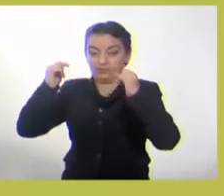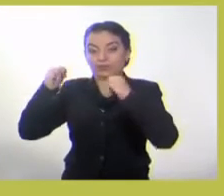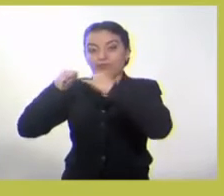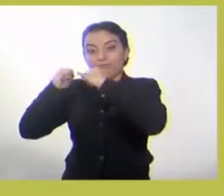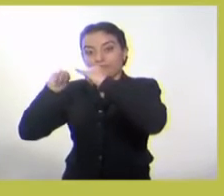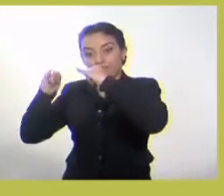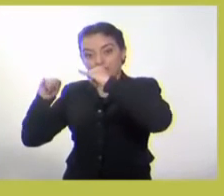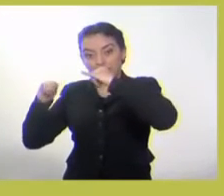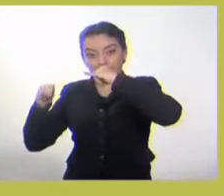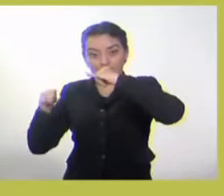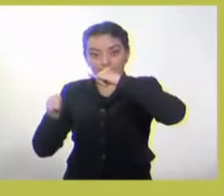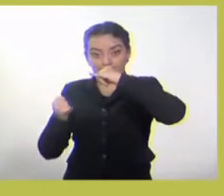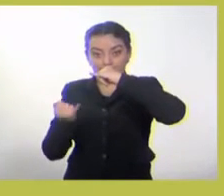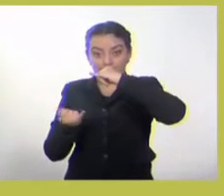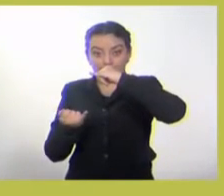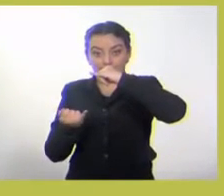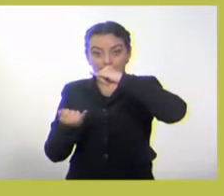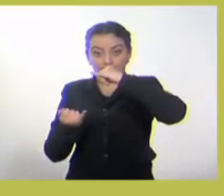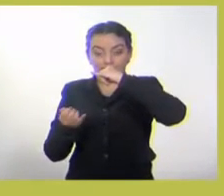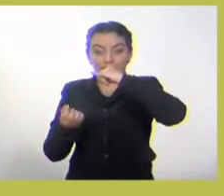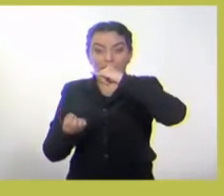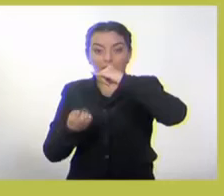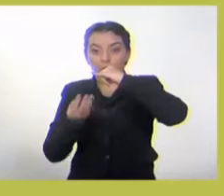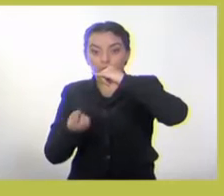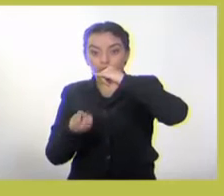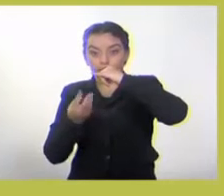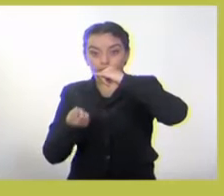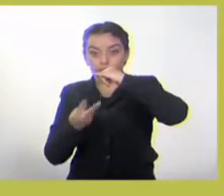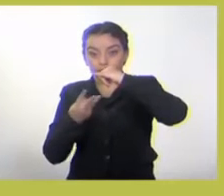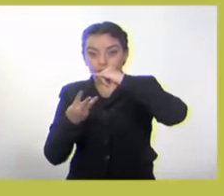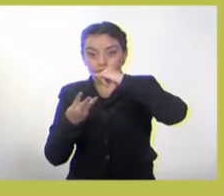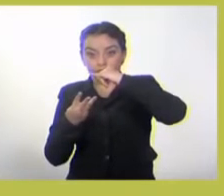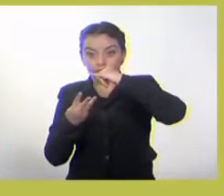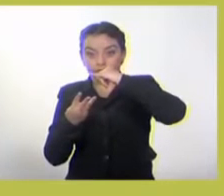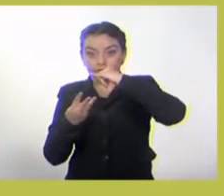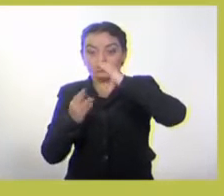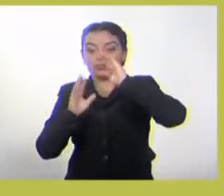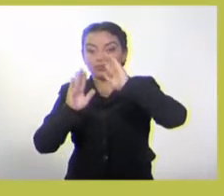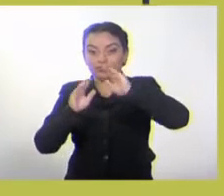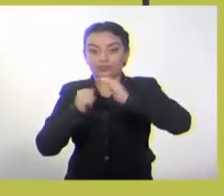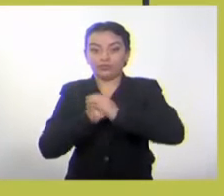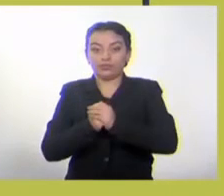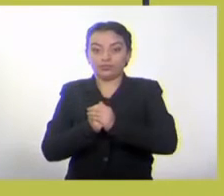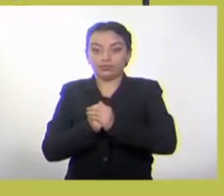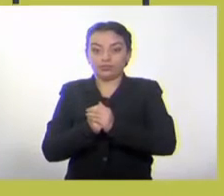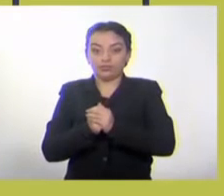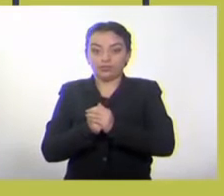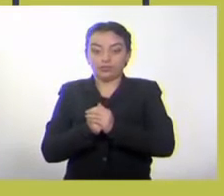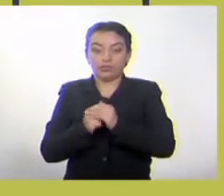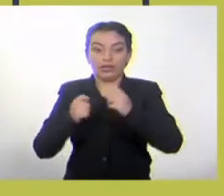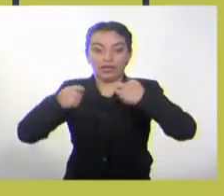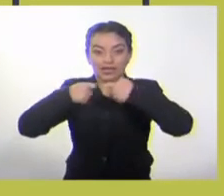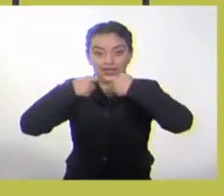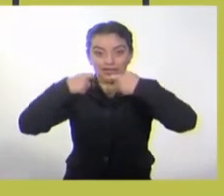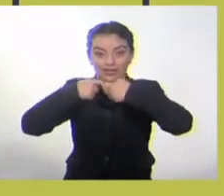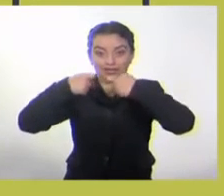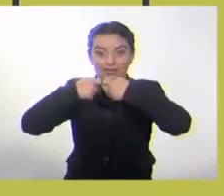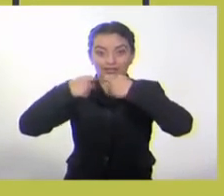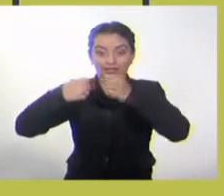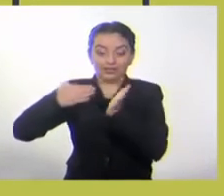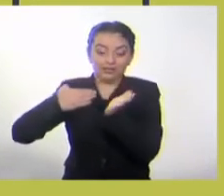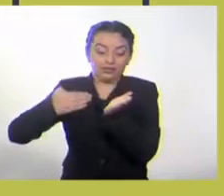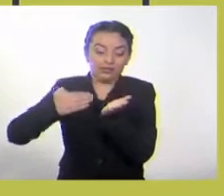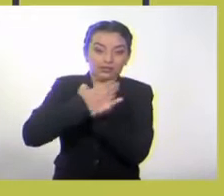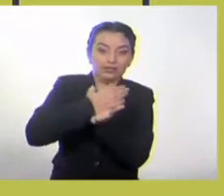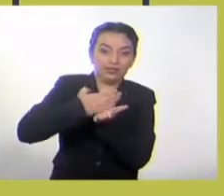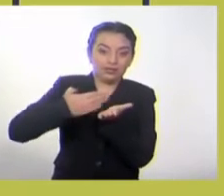esta ocasión, tomará 3 caminos diferentes. La corriente viajará por cada uno de los